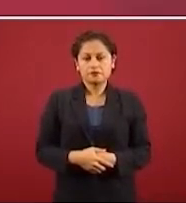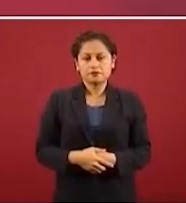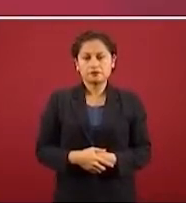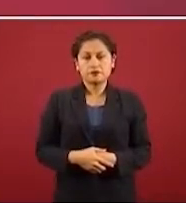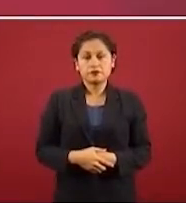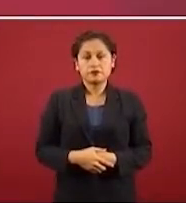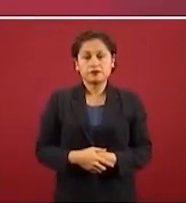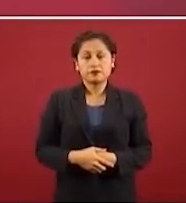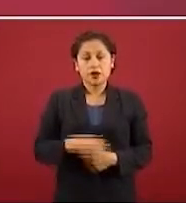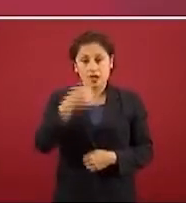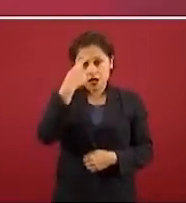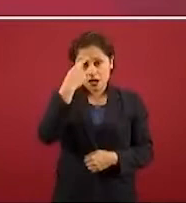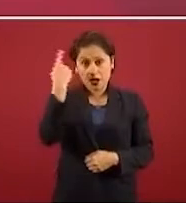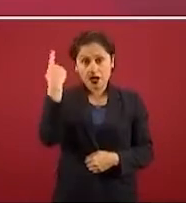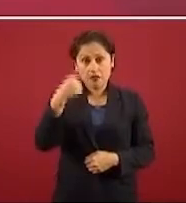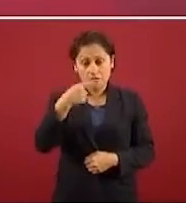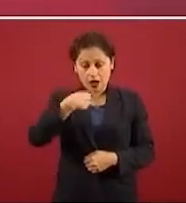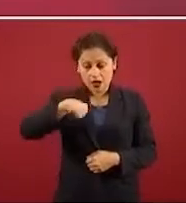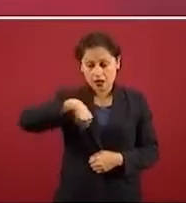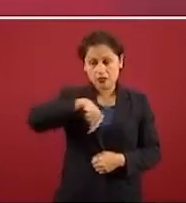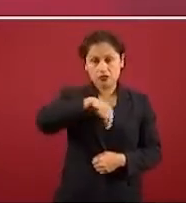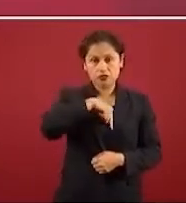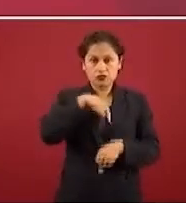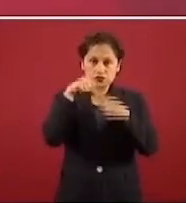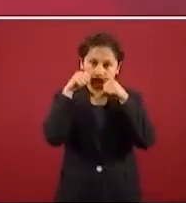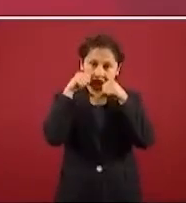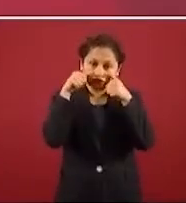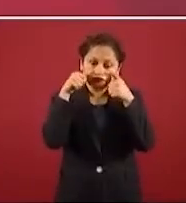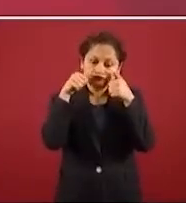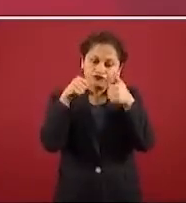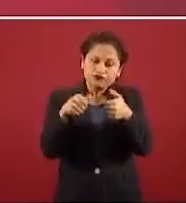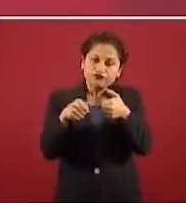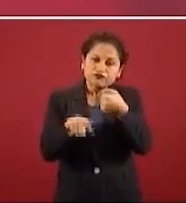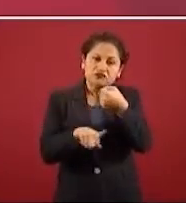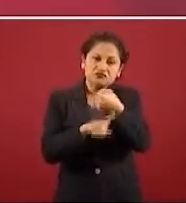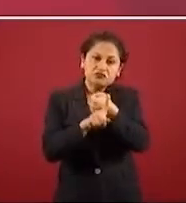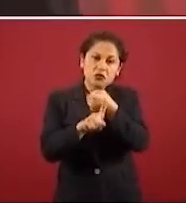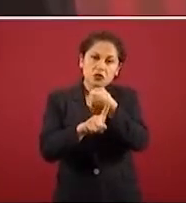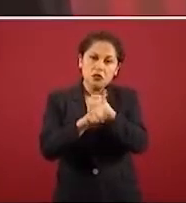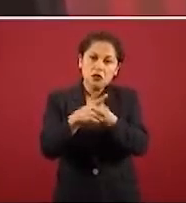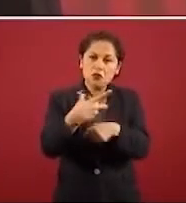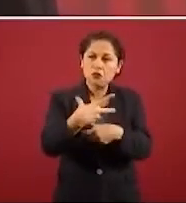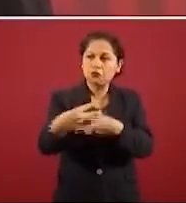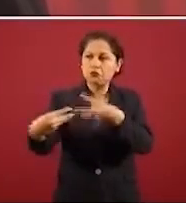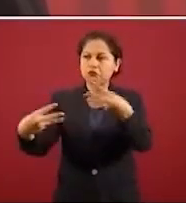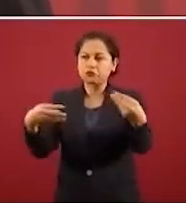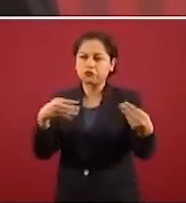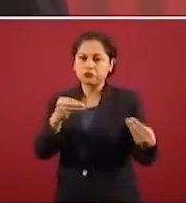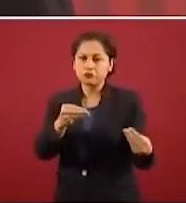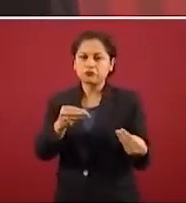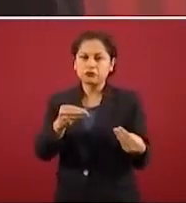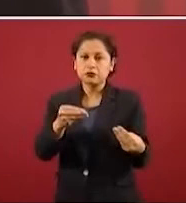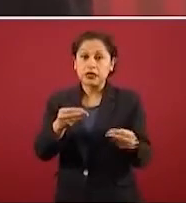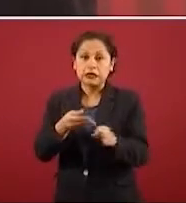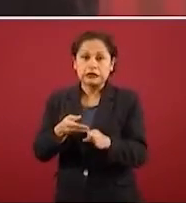prepararnos muy bien es lo que estamos haciendo